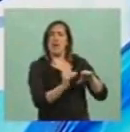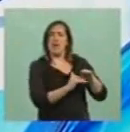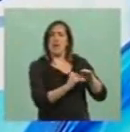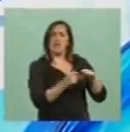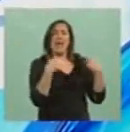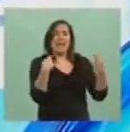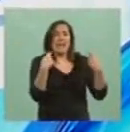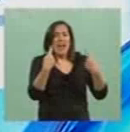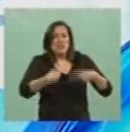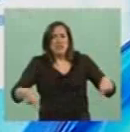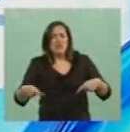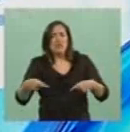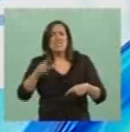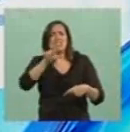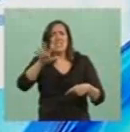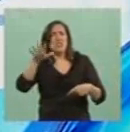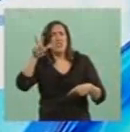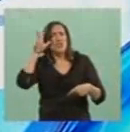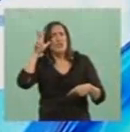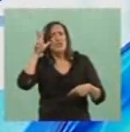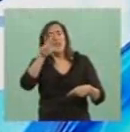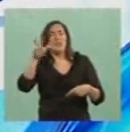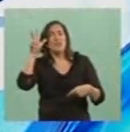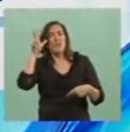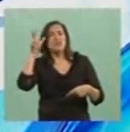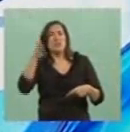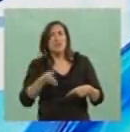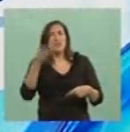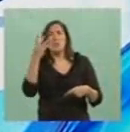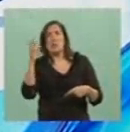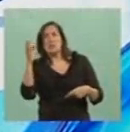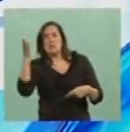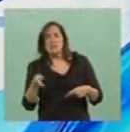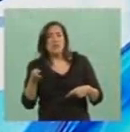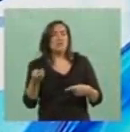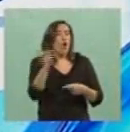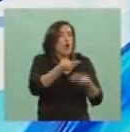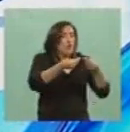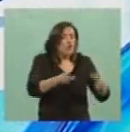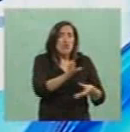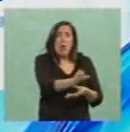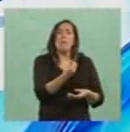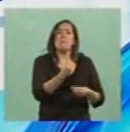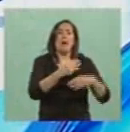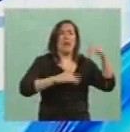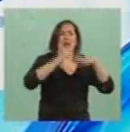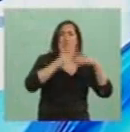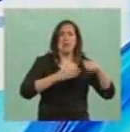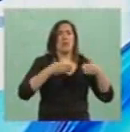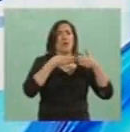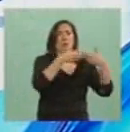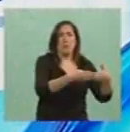Los gastos corrientes eran de un 38-40% y el otro 60% era todo obra pública, infraestructura, hicimos